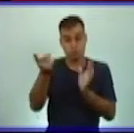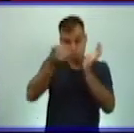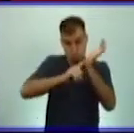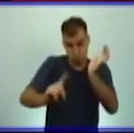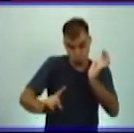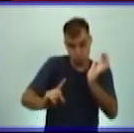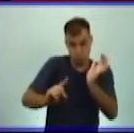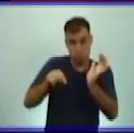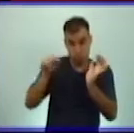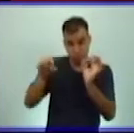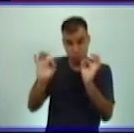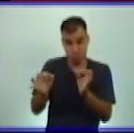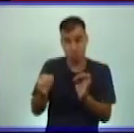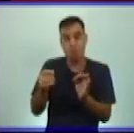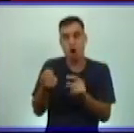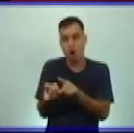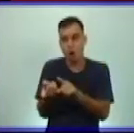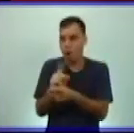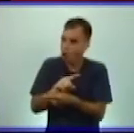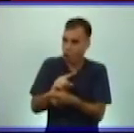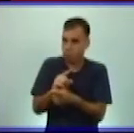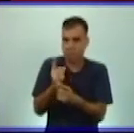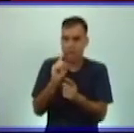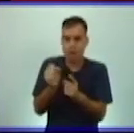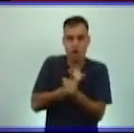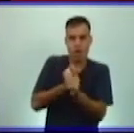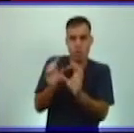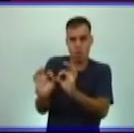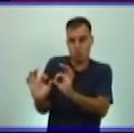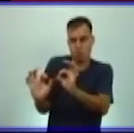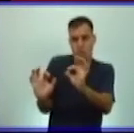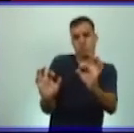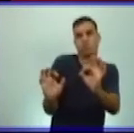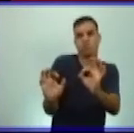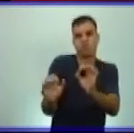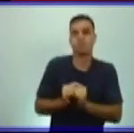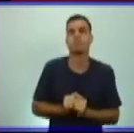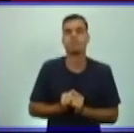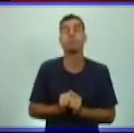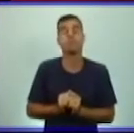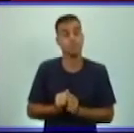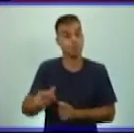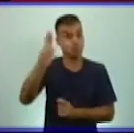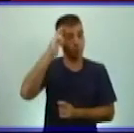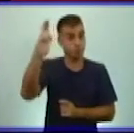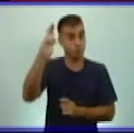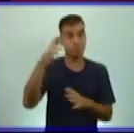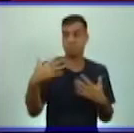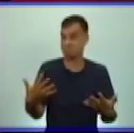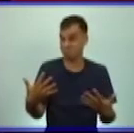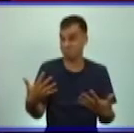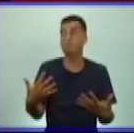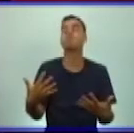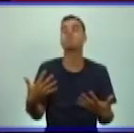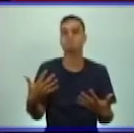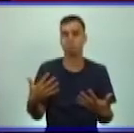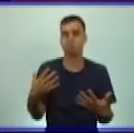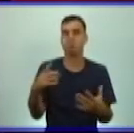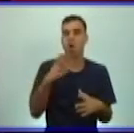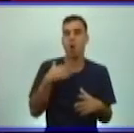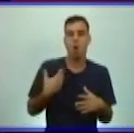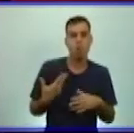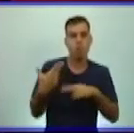que se opone a esta causa que la estaría originando. Les recordamos entonces ahora cómo